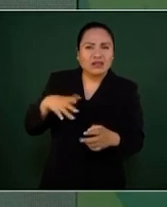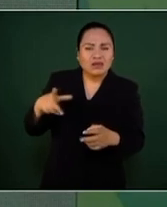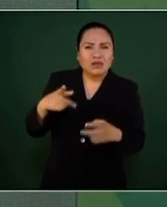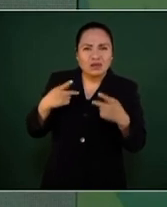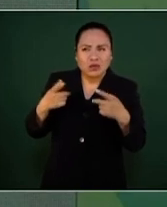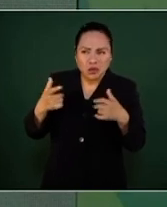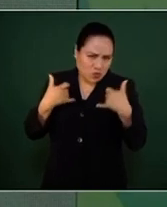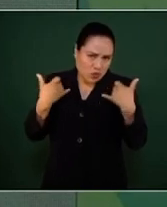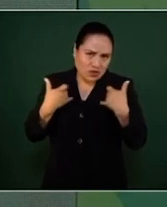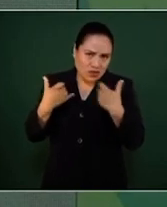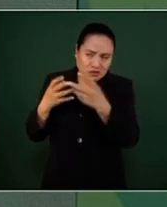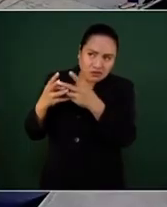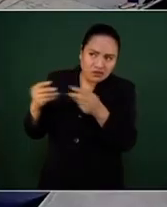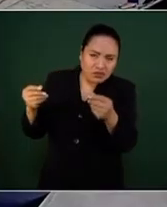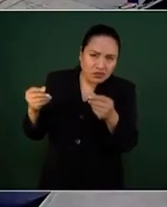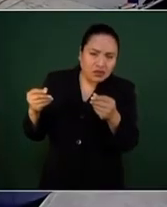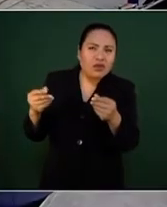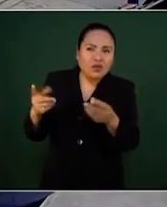intensamente,